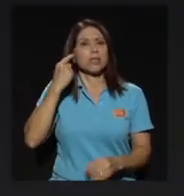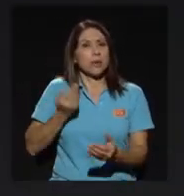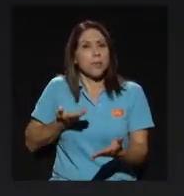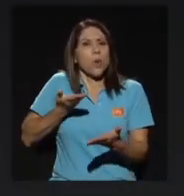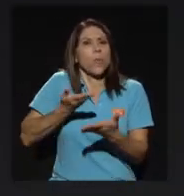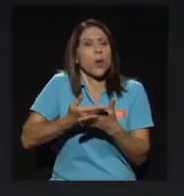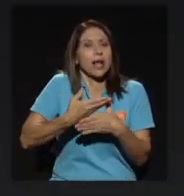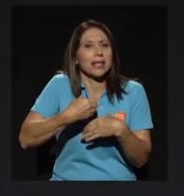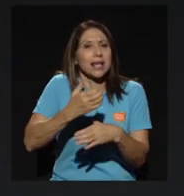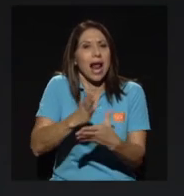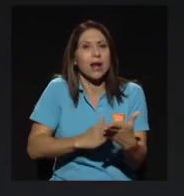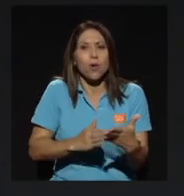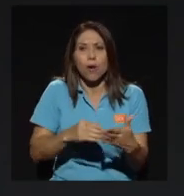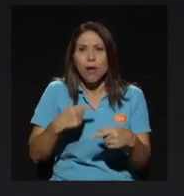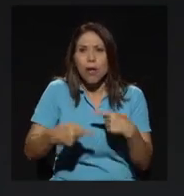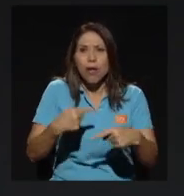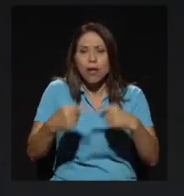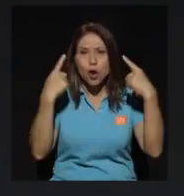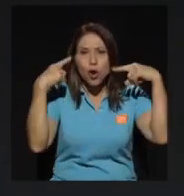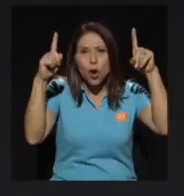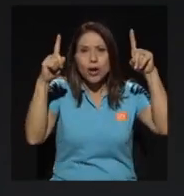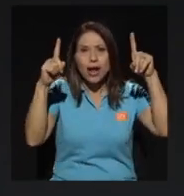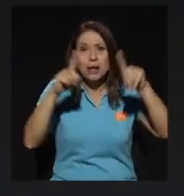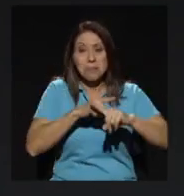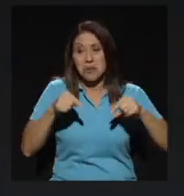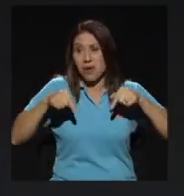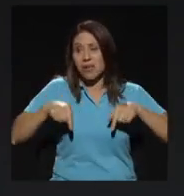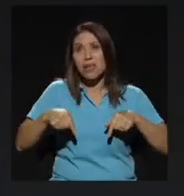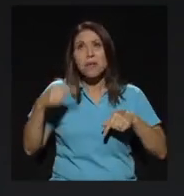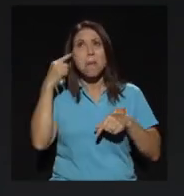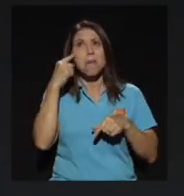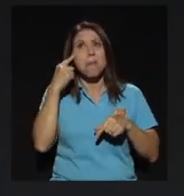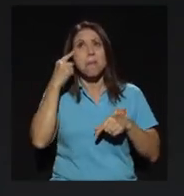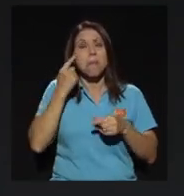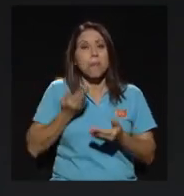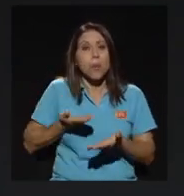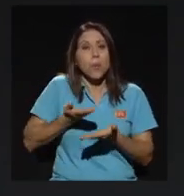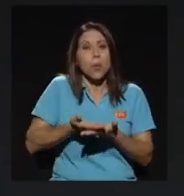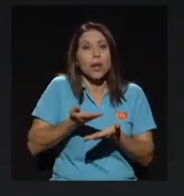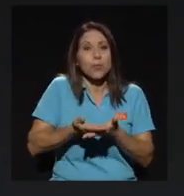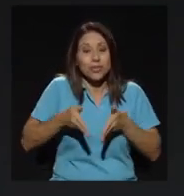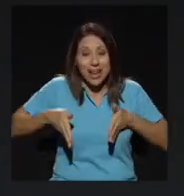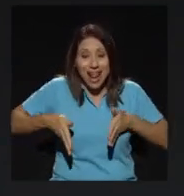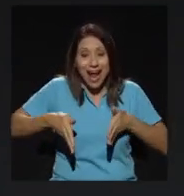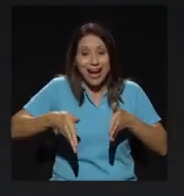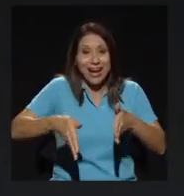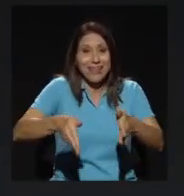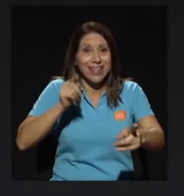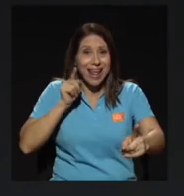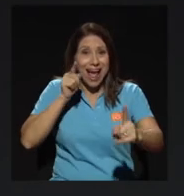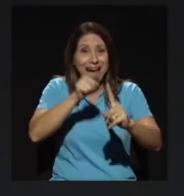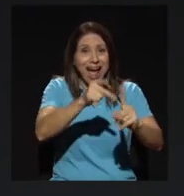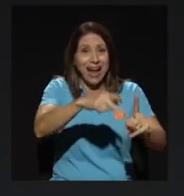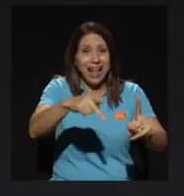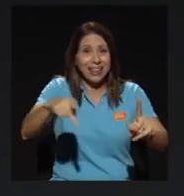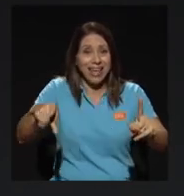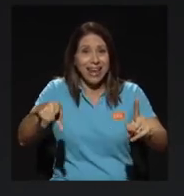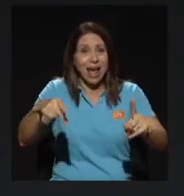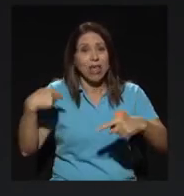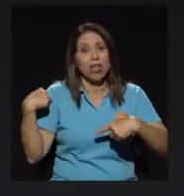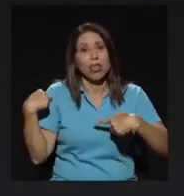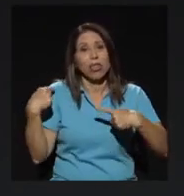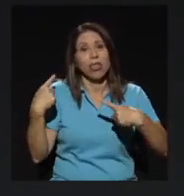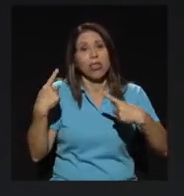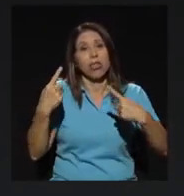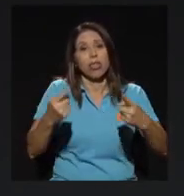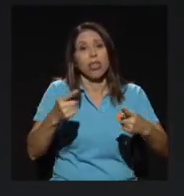proponemos en la carretera a caldera duró 40 años y si ustedes nos dan un gol un